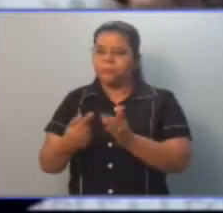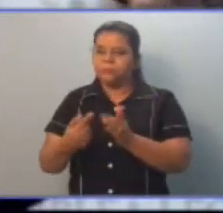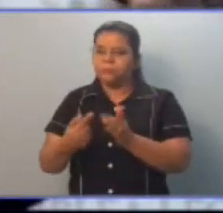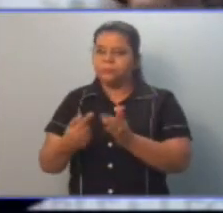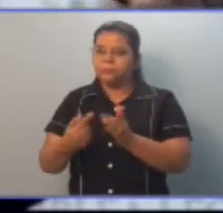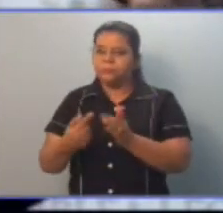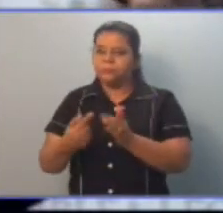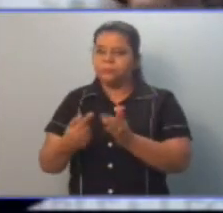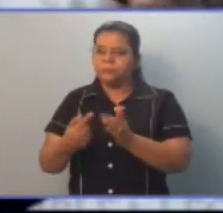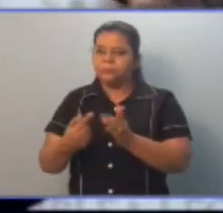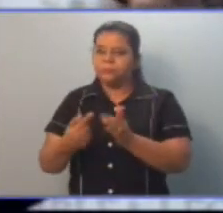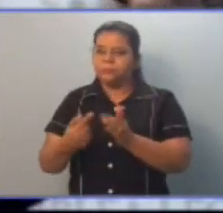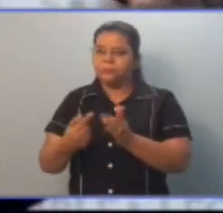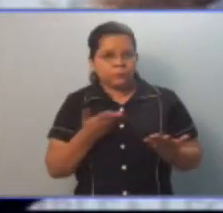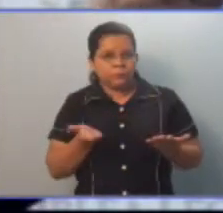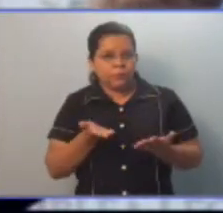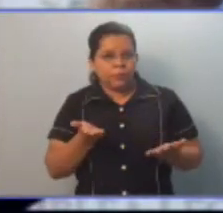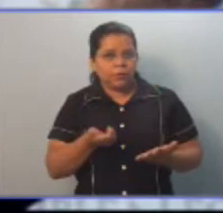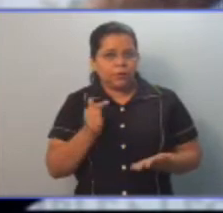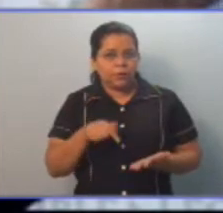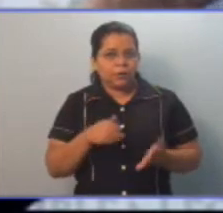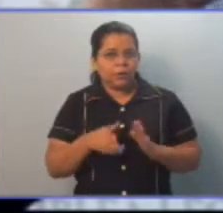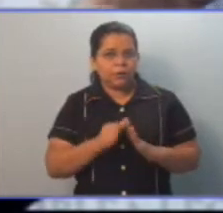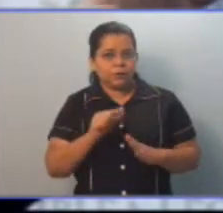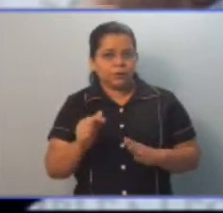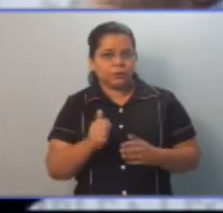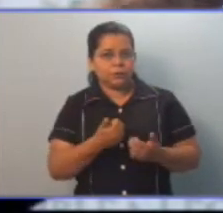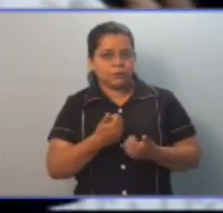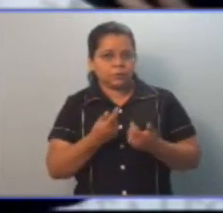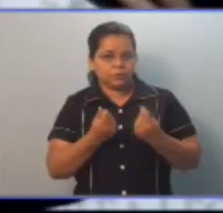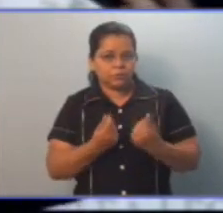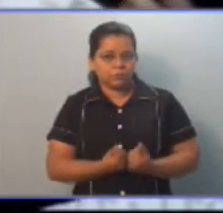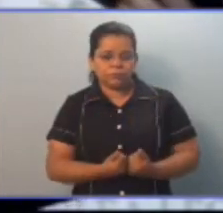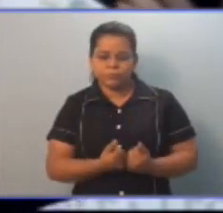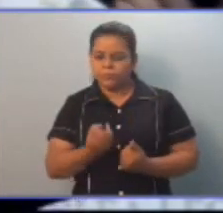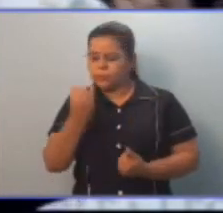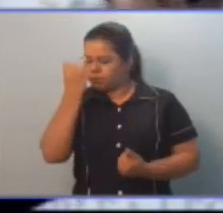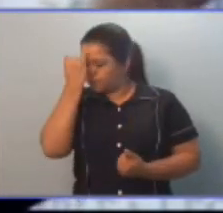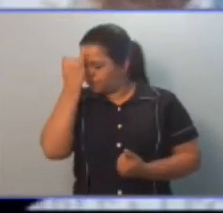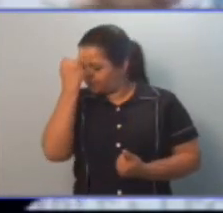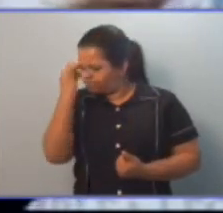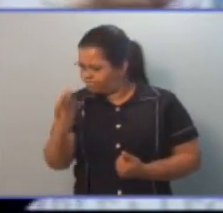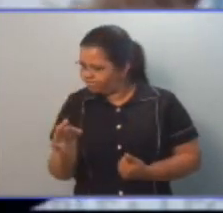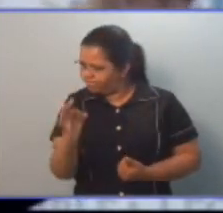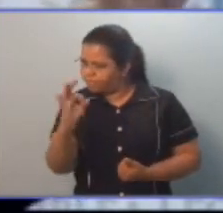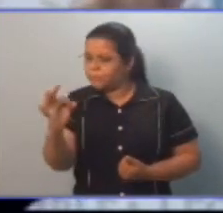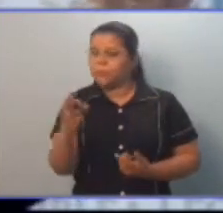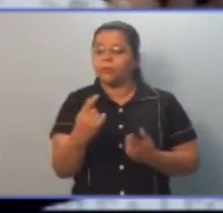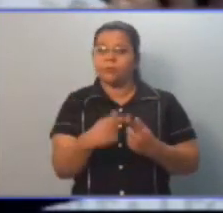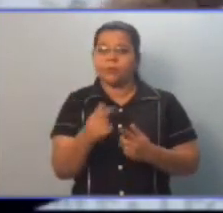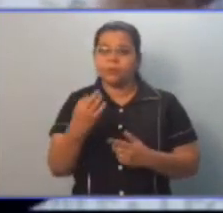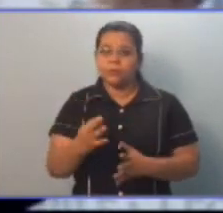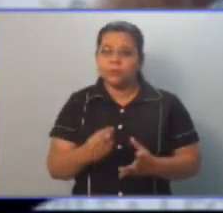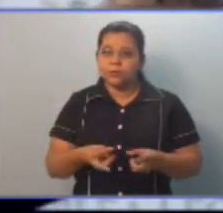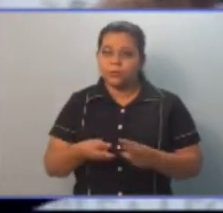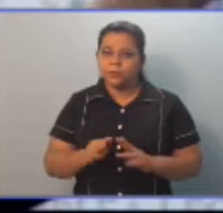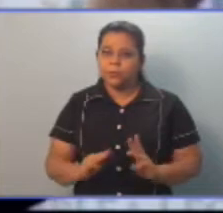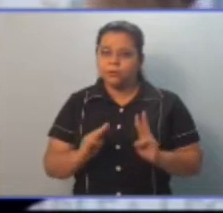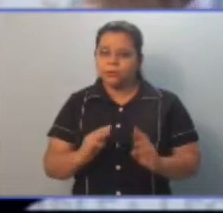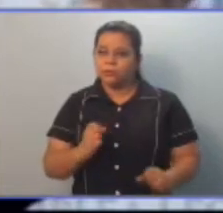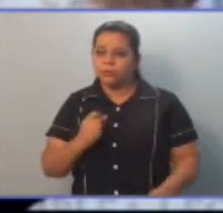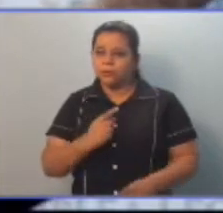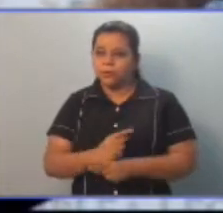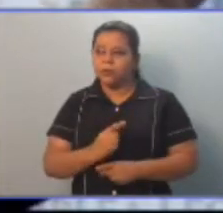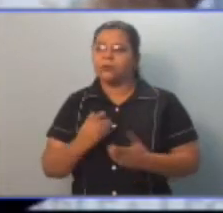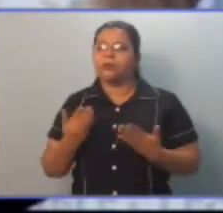si nosotros hacemos un ente autónomo, sería lo ideal, pero hay que garantizar los mecanismos idóneos